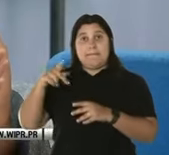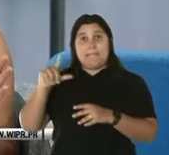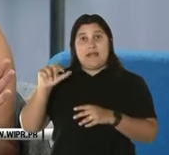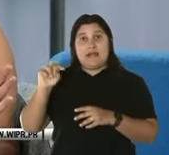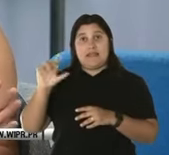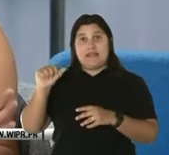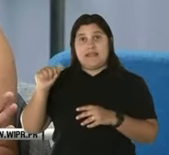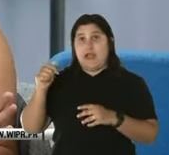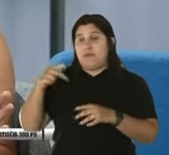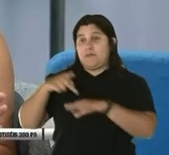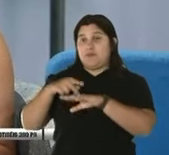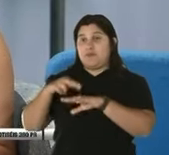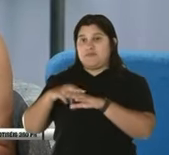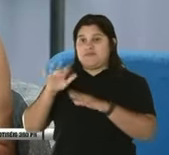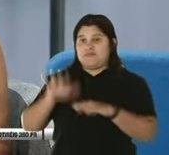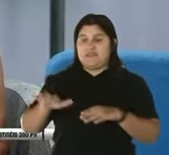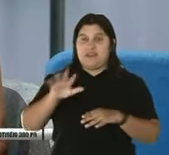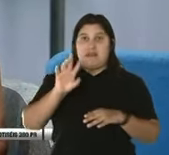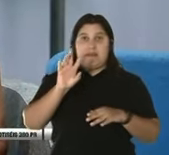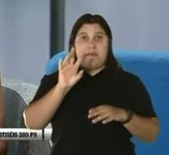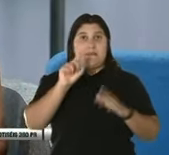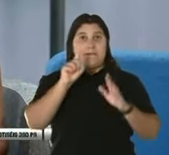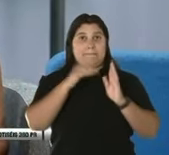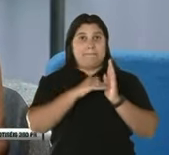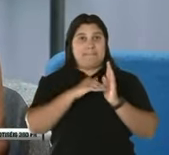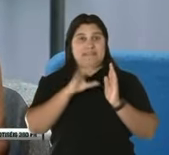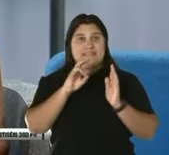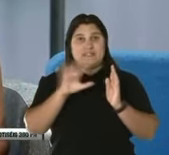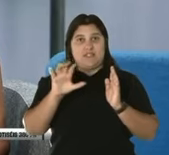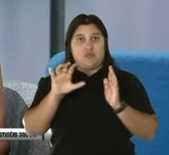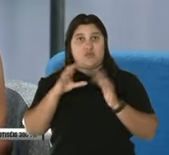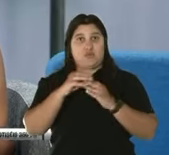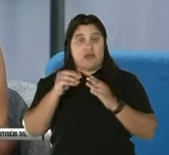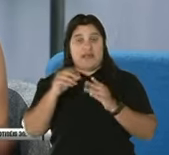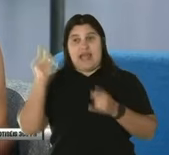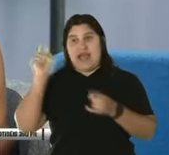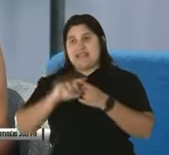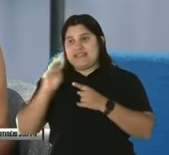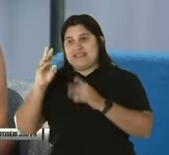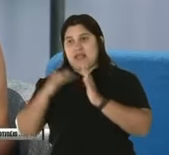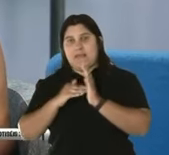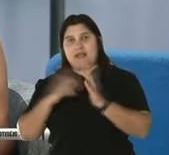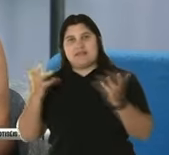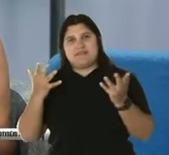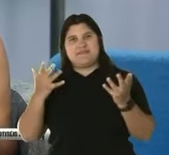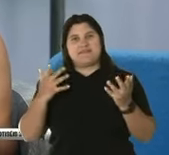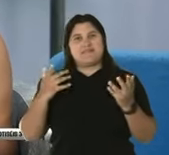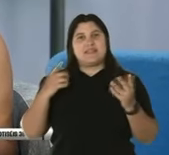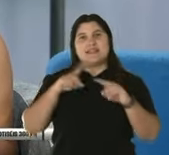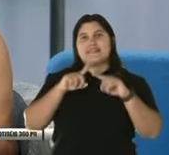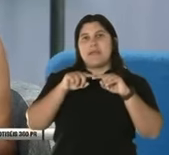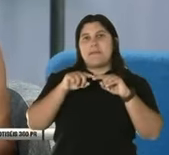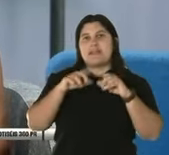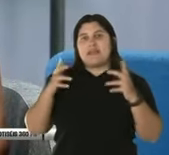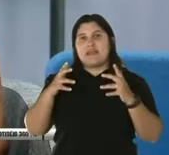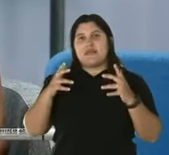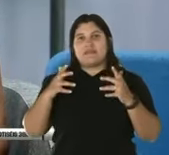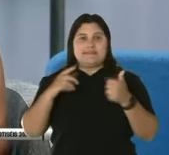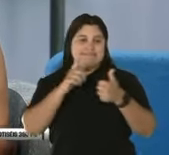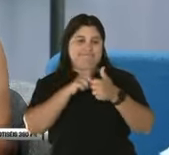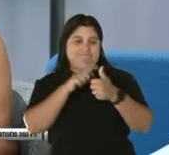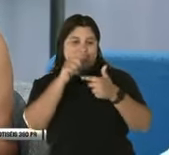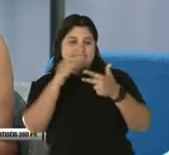va desde 1700 dólares hasta 6.700 dólares y el cómputo en este caso va a depender de tres